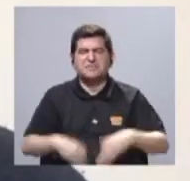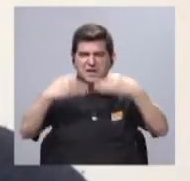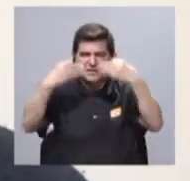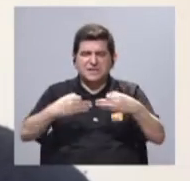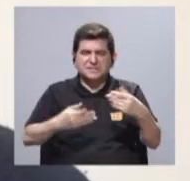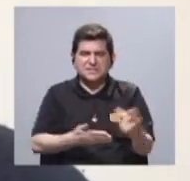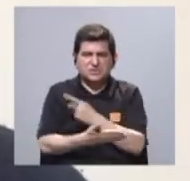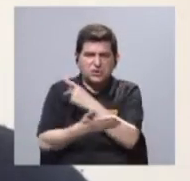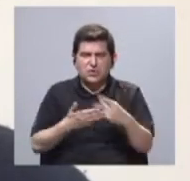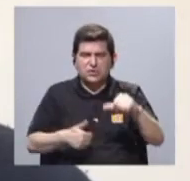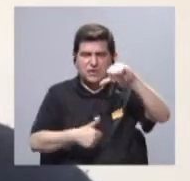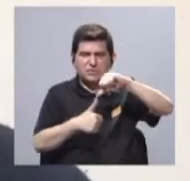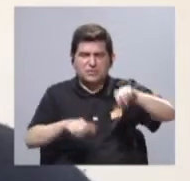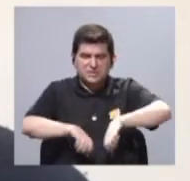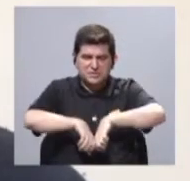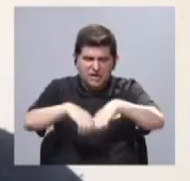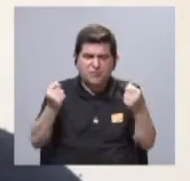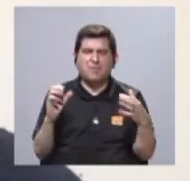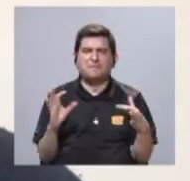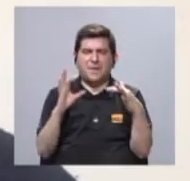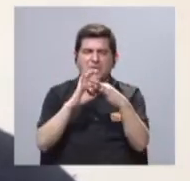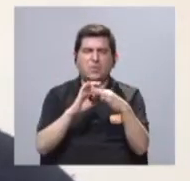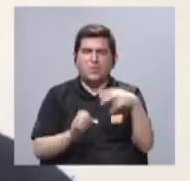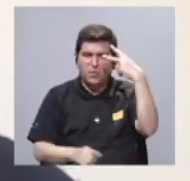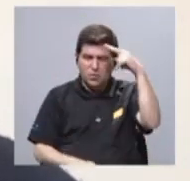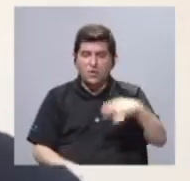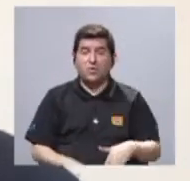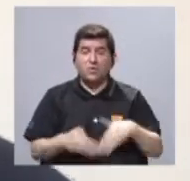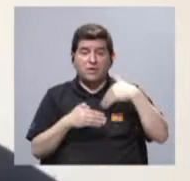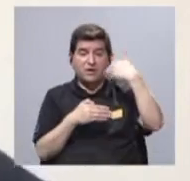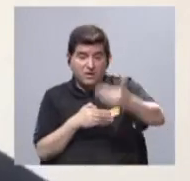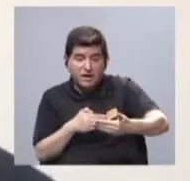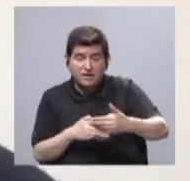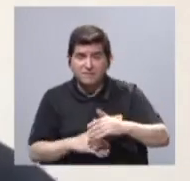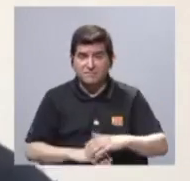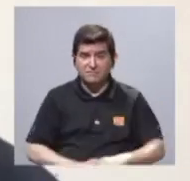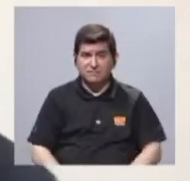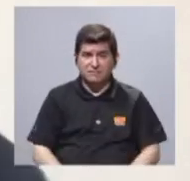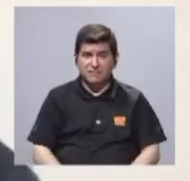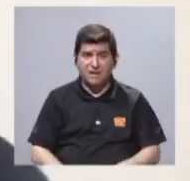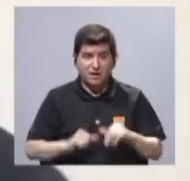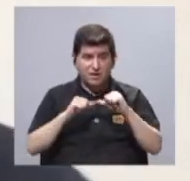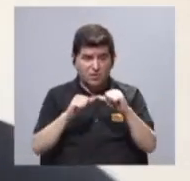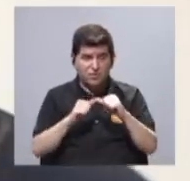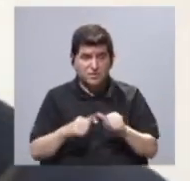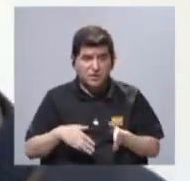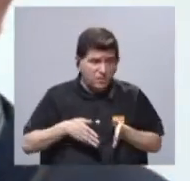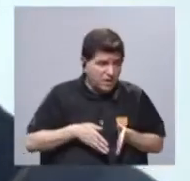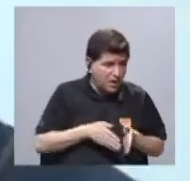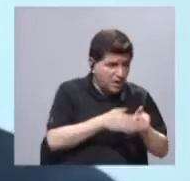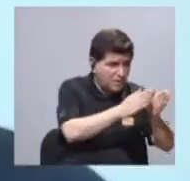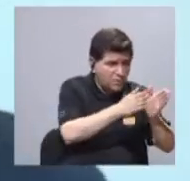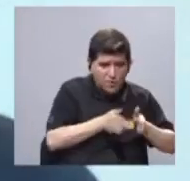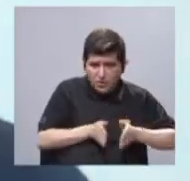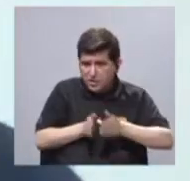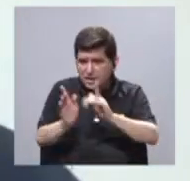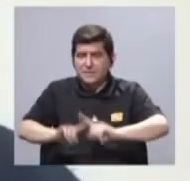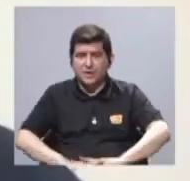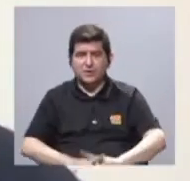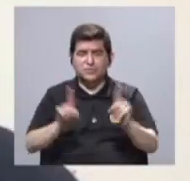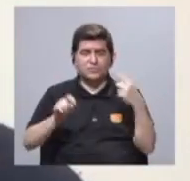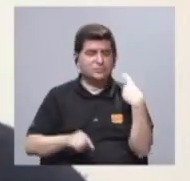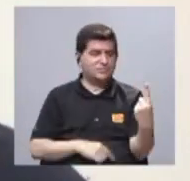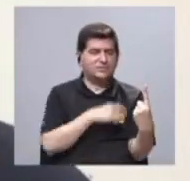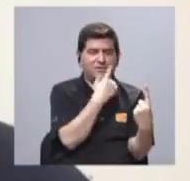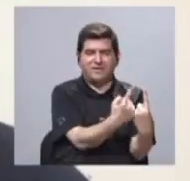las provincias centroamericanas de romper esta alianza con México, y a partir de entonces